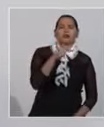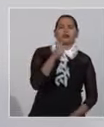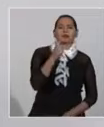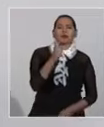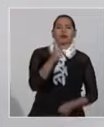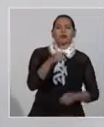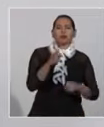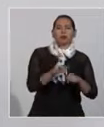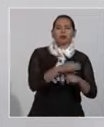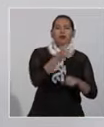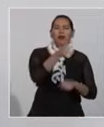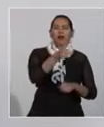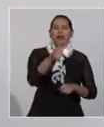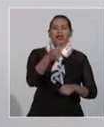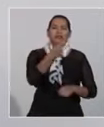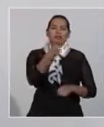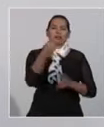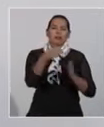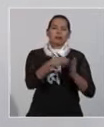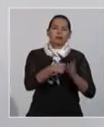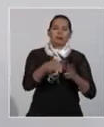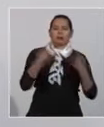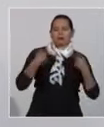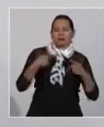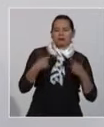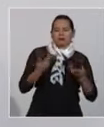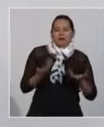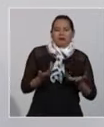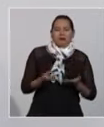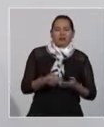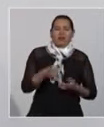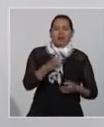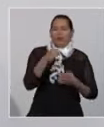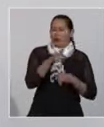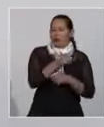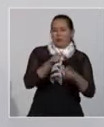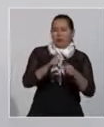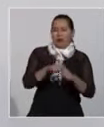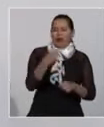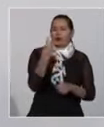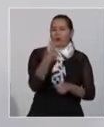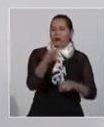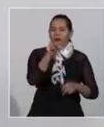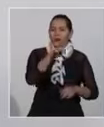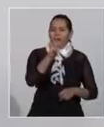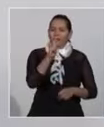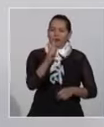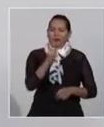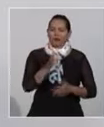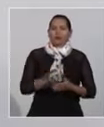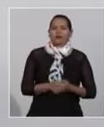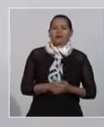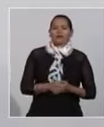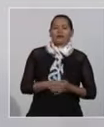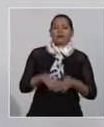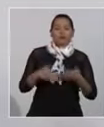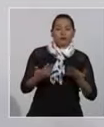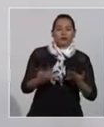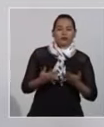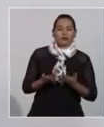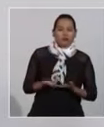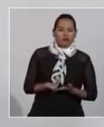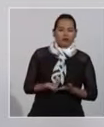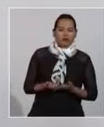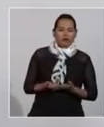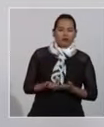el promedio nacional es de 4. Y desde luego, le vamos a pegar al crimen organizado donde más le duele, que es en el dinero. Es increíble que, de acuerdo a